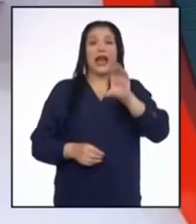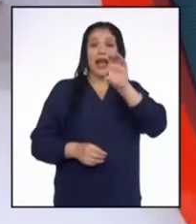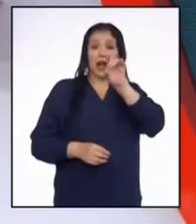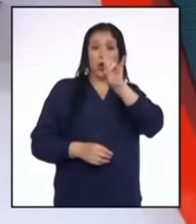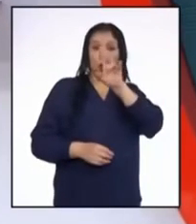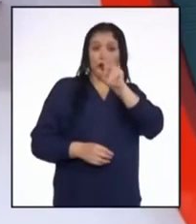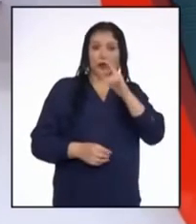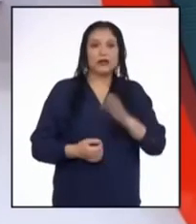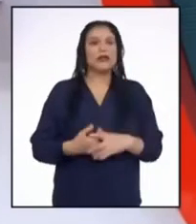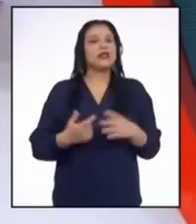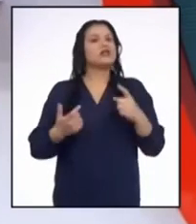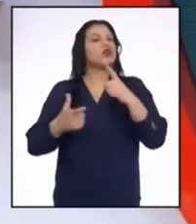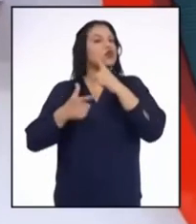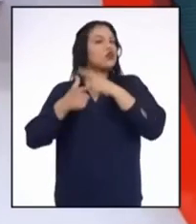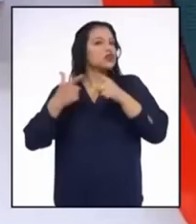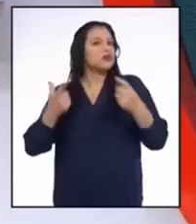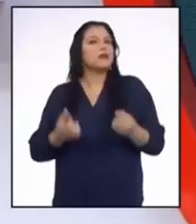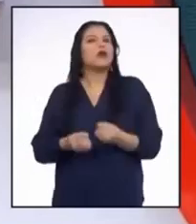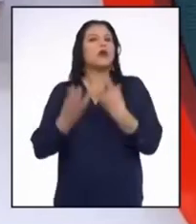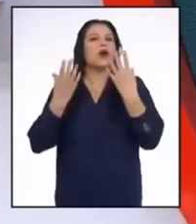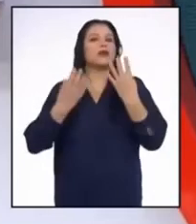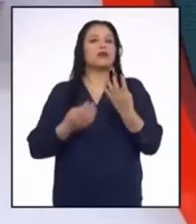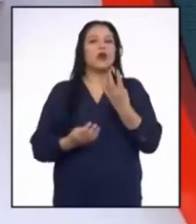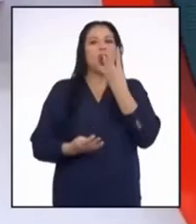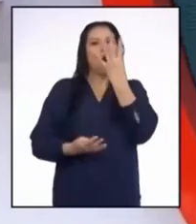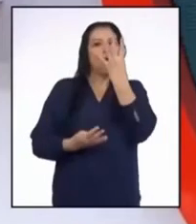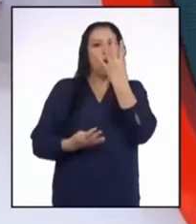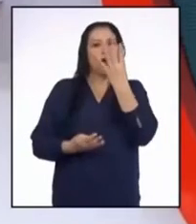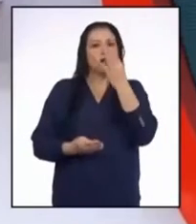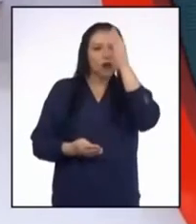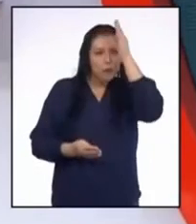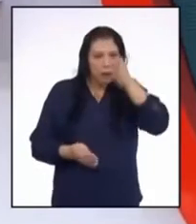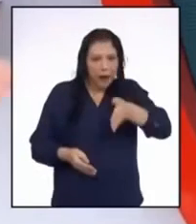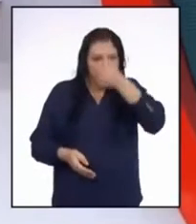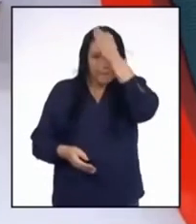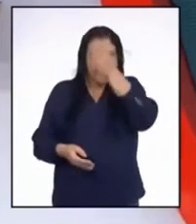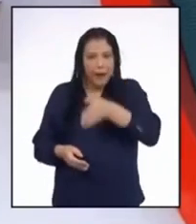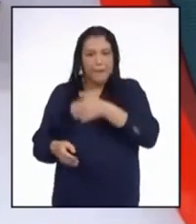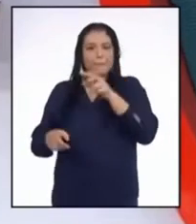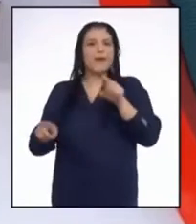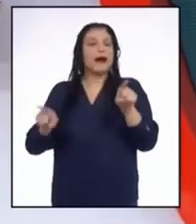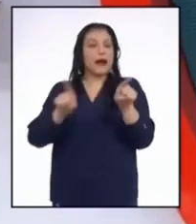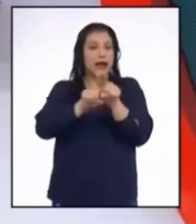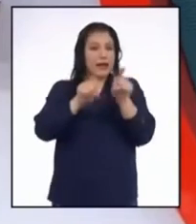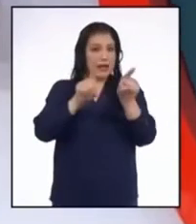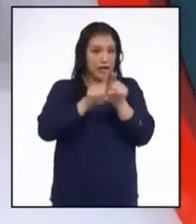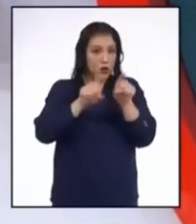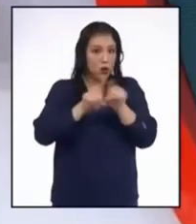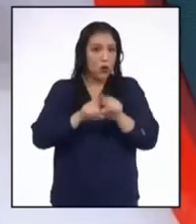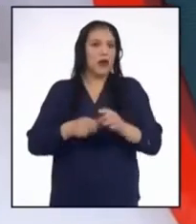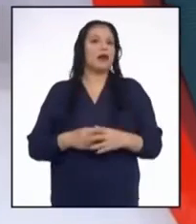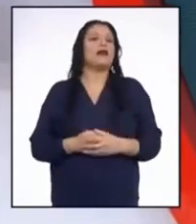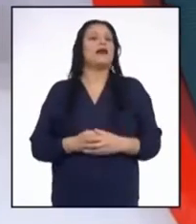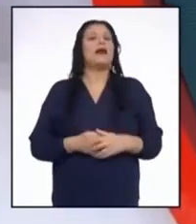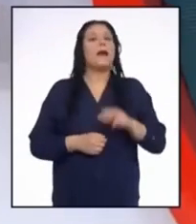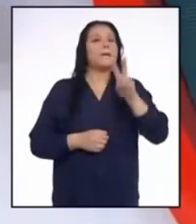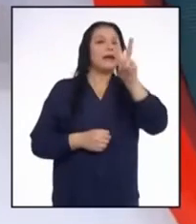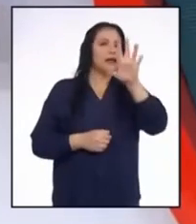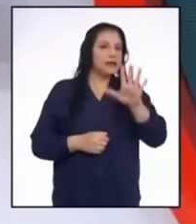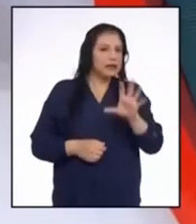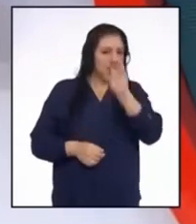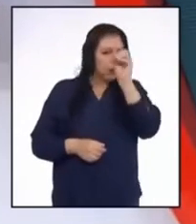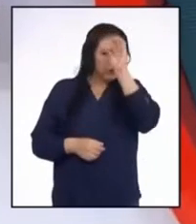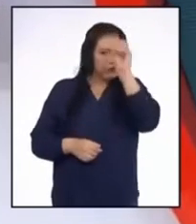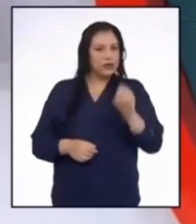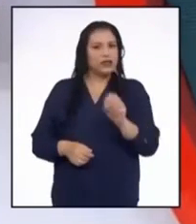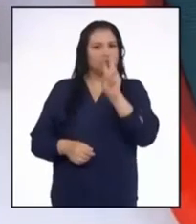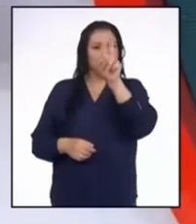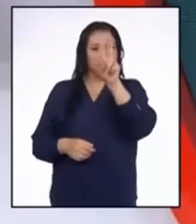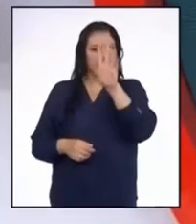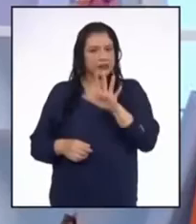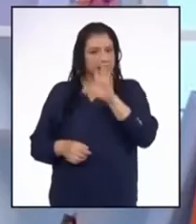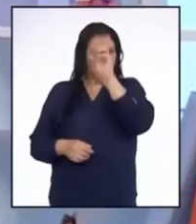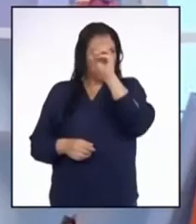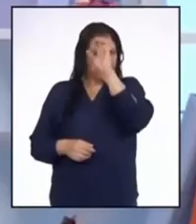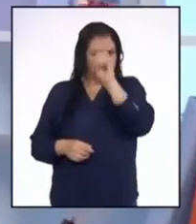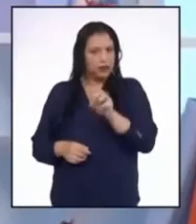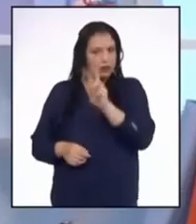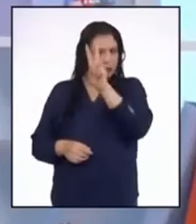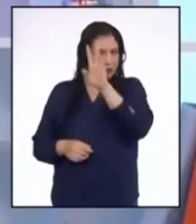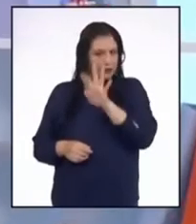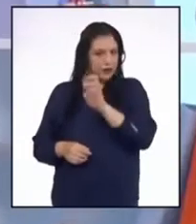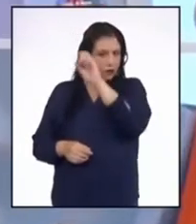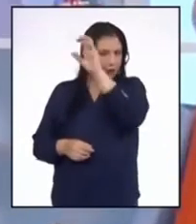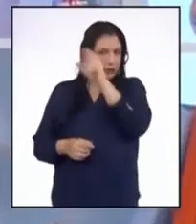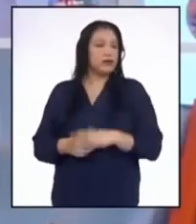los que dividen la distribución en 4 partes iguales, englobando cada una de ellas un 25% de las observaciones.